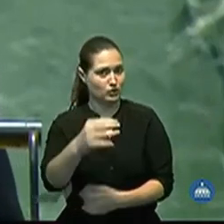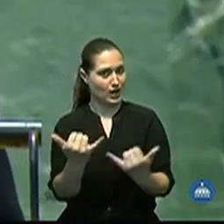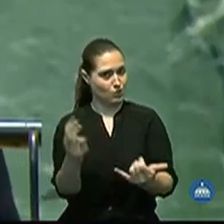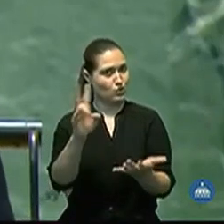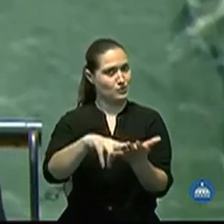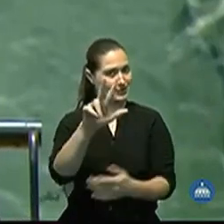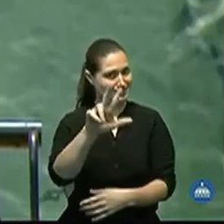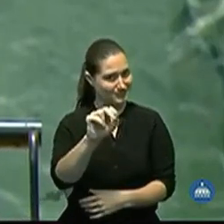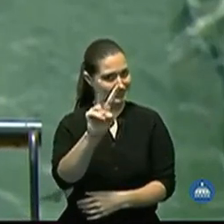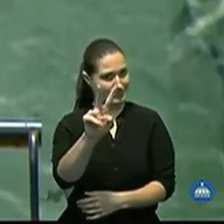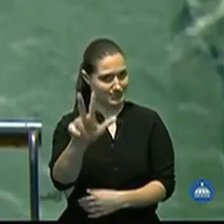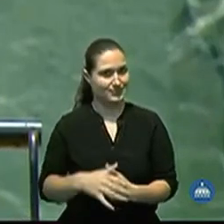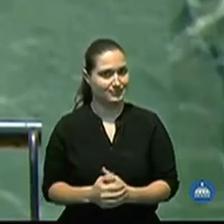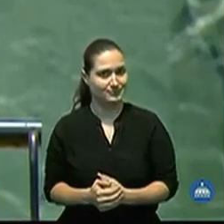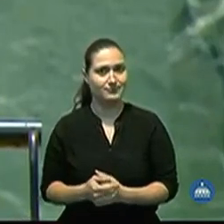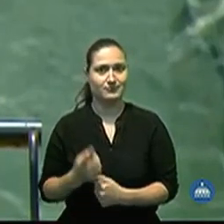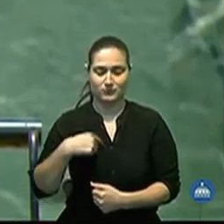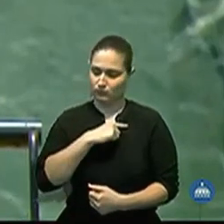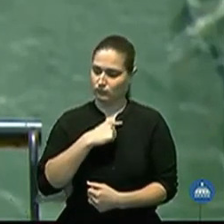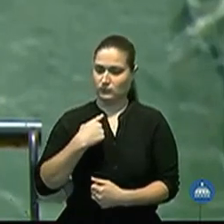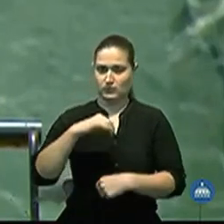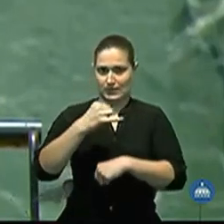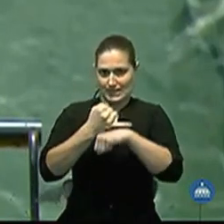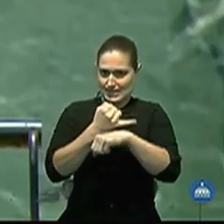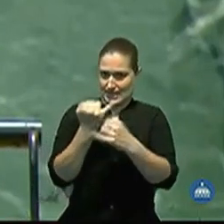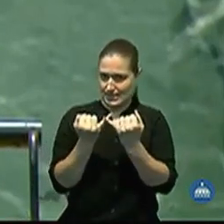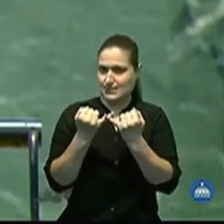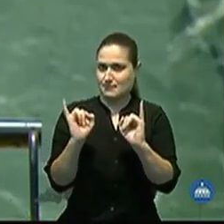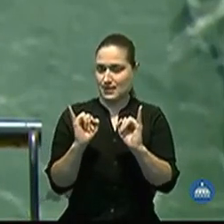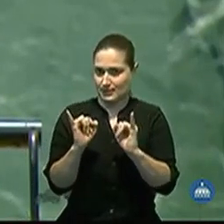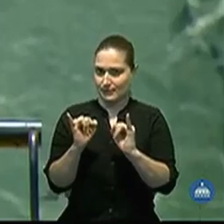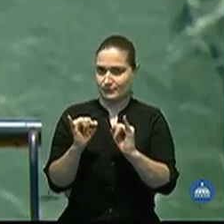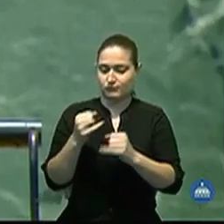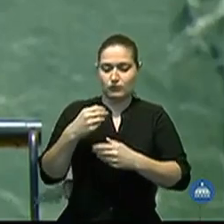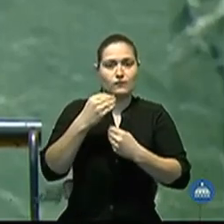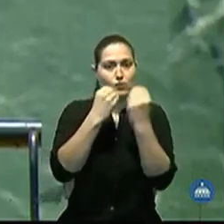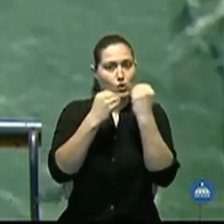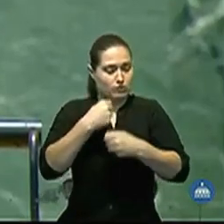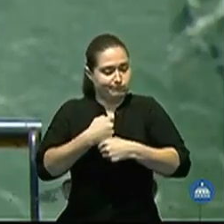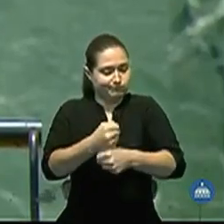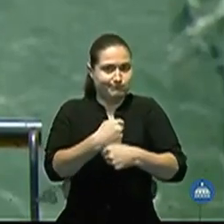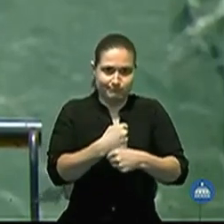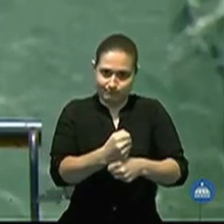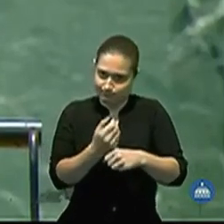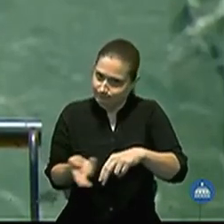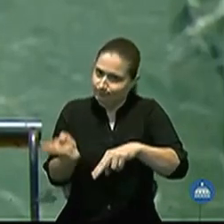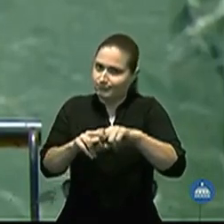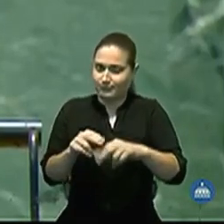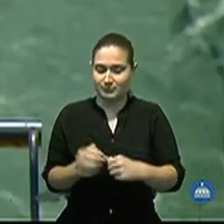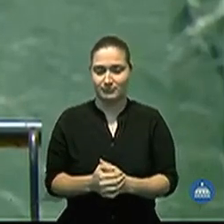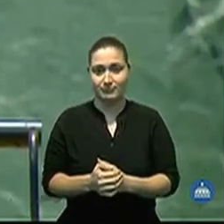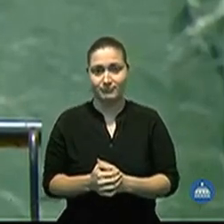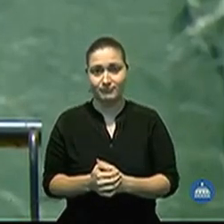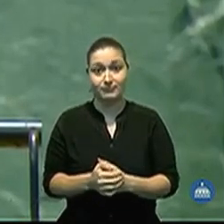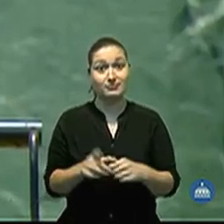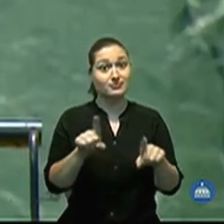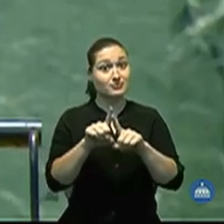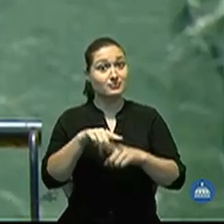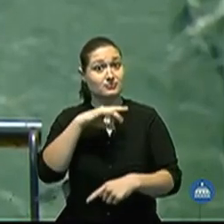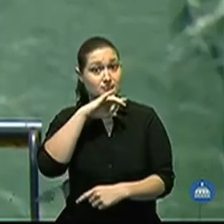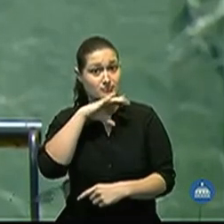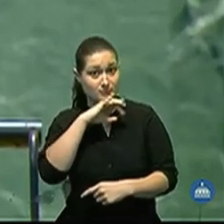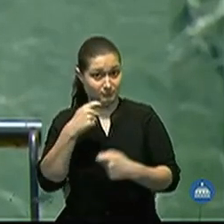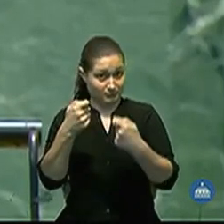gran medida la autosuficiencia de este sector. En cuanto a la generación, transmisión y distribución de energía asequible